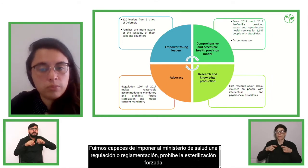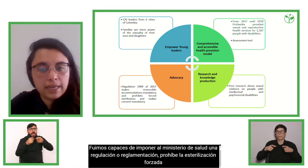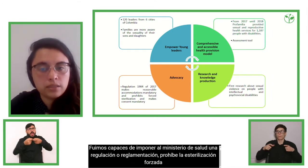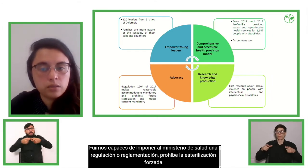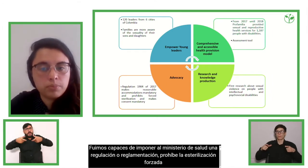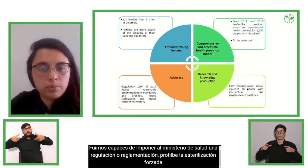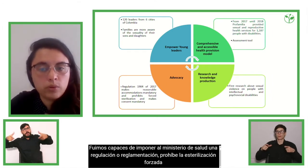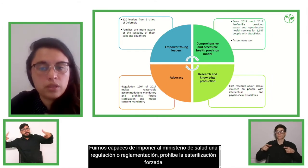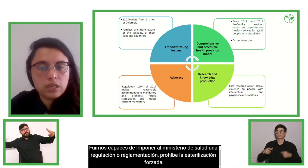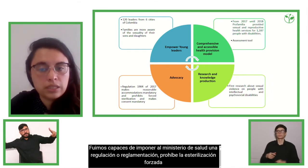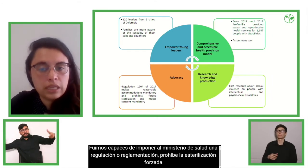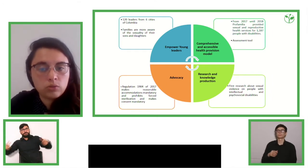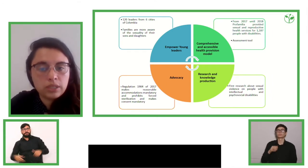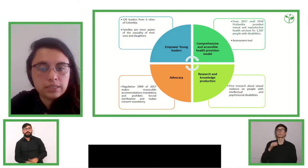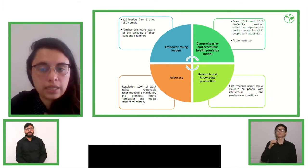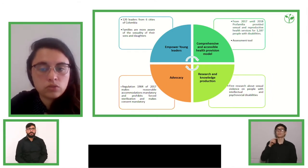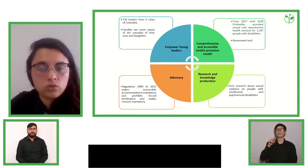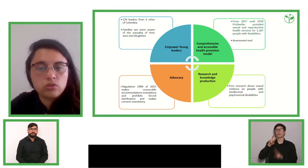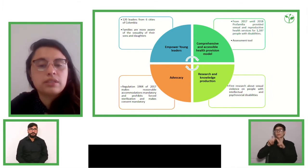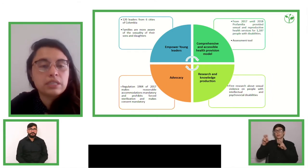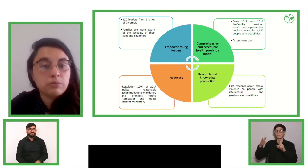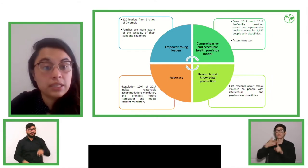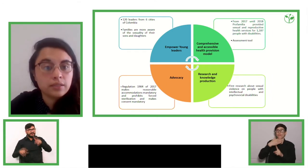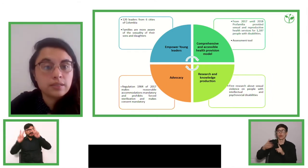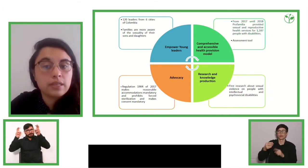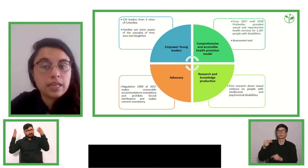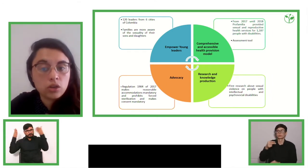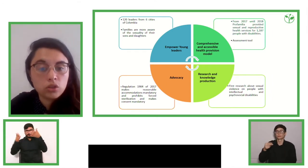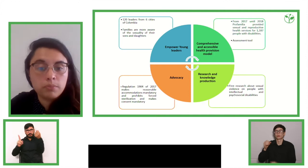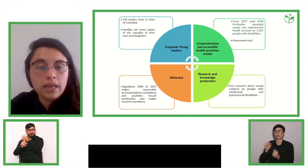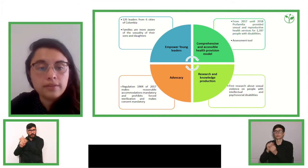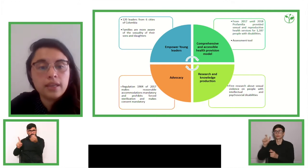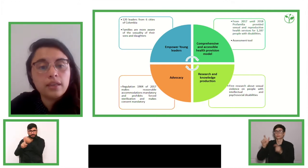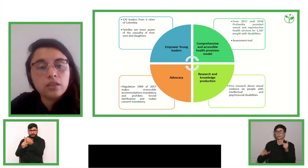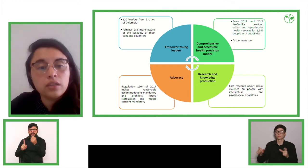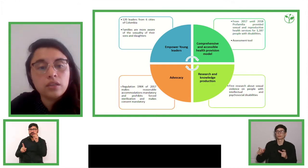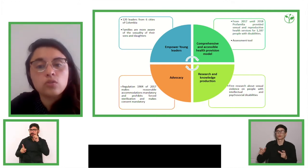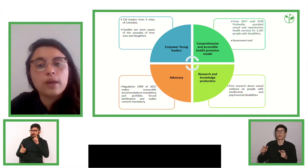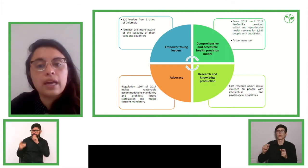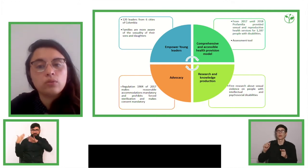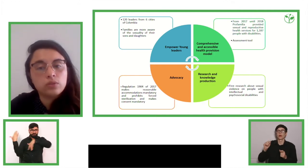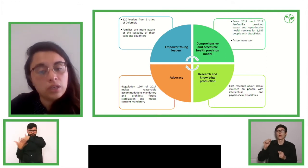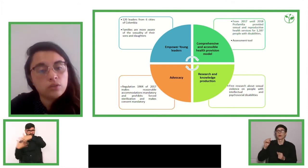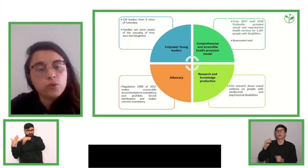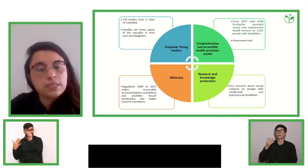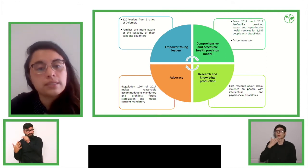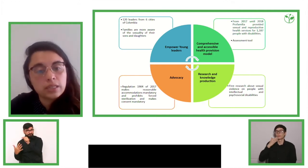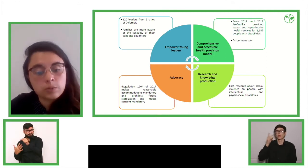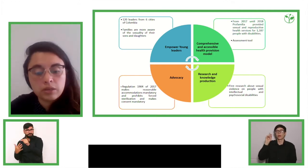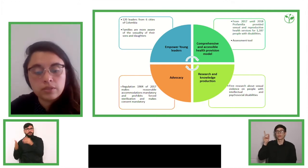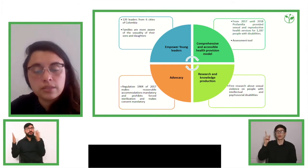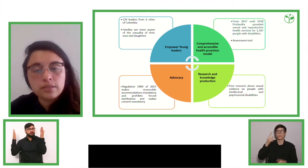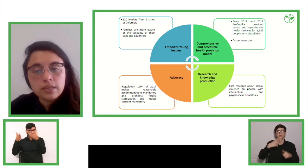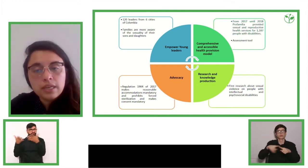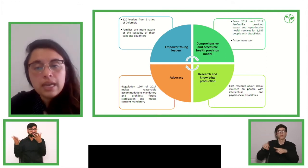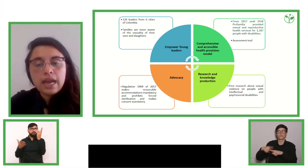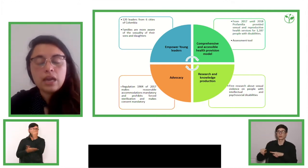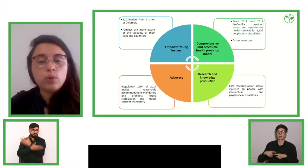Desarrollamos la primera investigación en violencia sexual con personas con discapacidades sociales